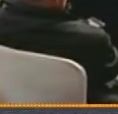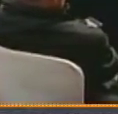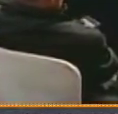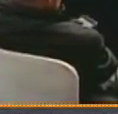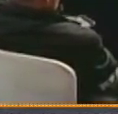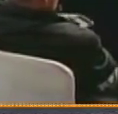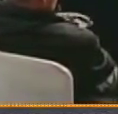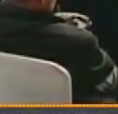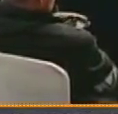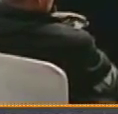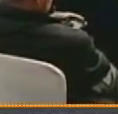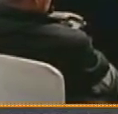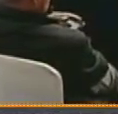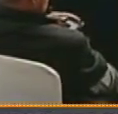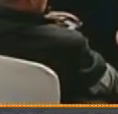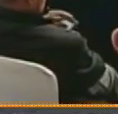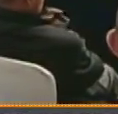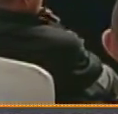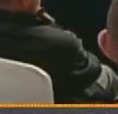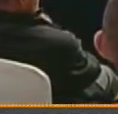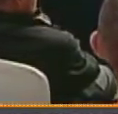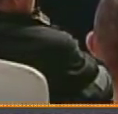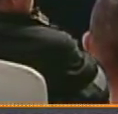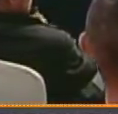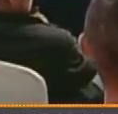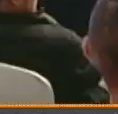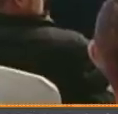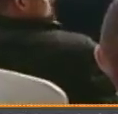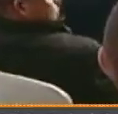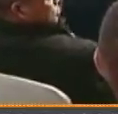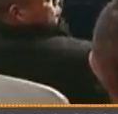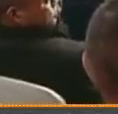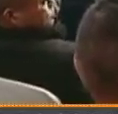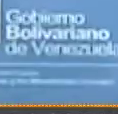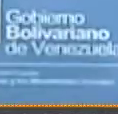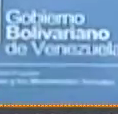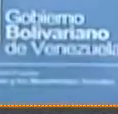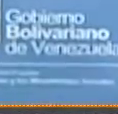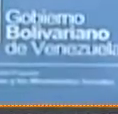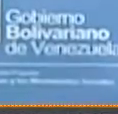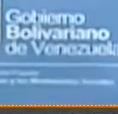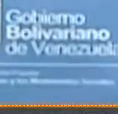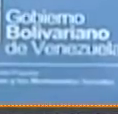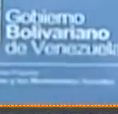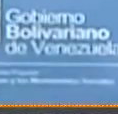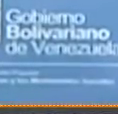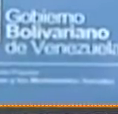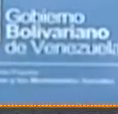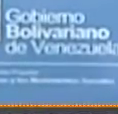compañeros viceministros, ¿no? Del sultanato Arriaza.